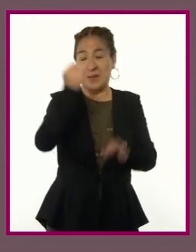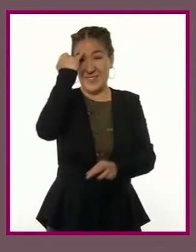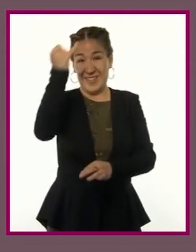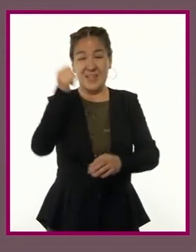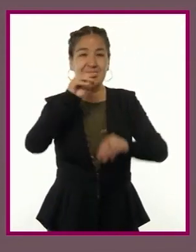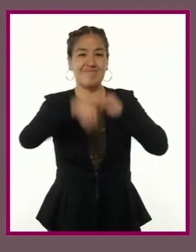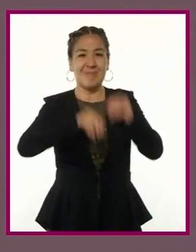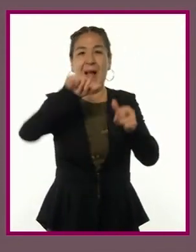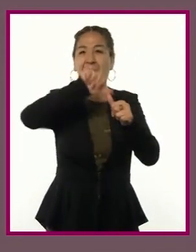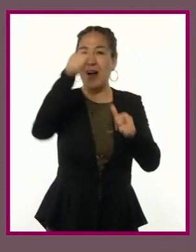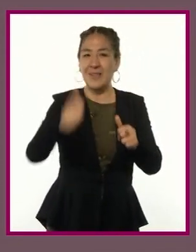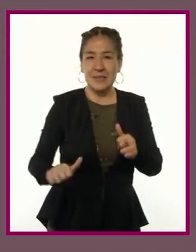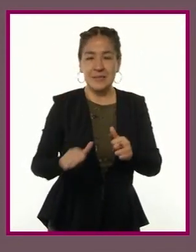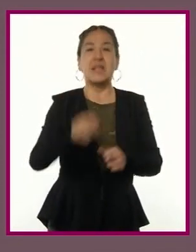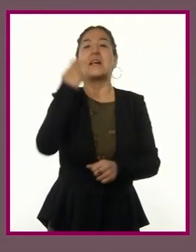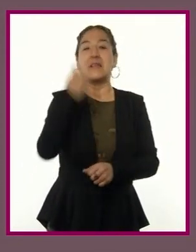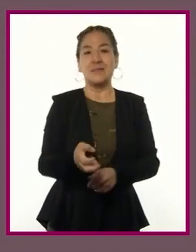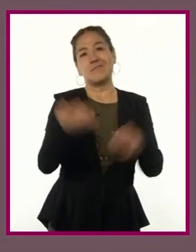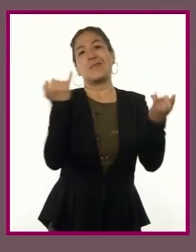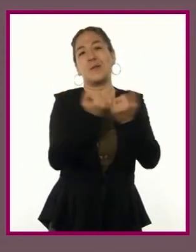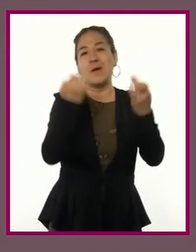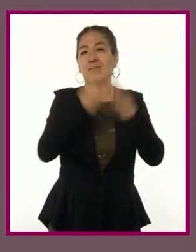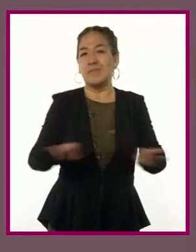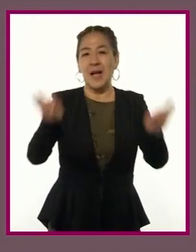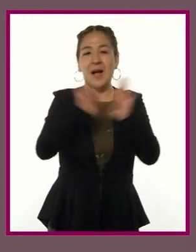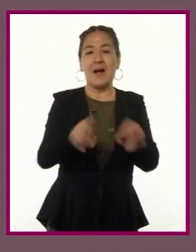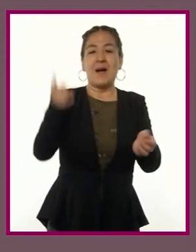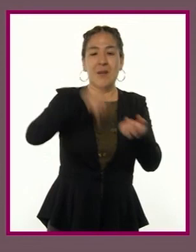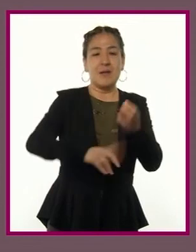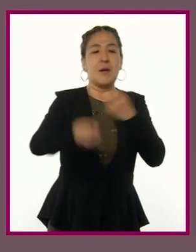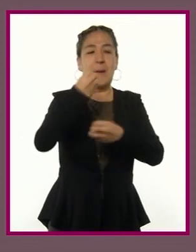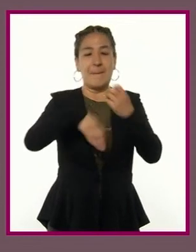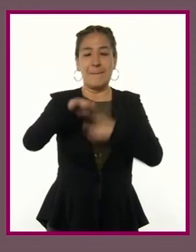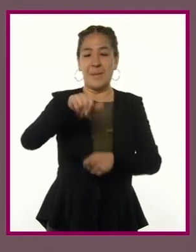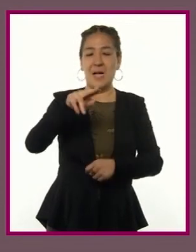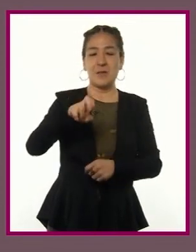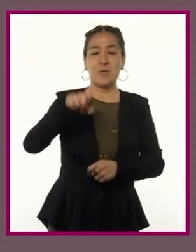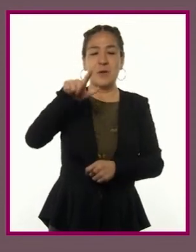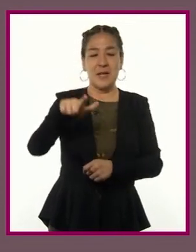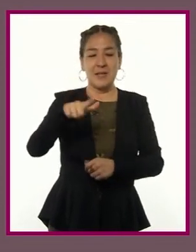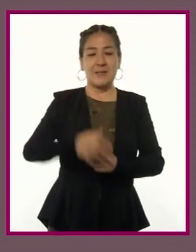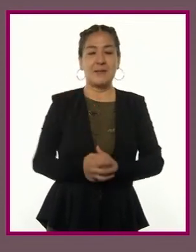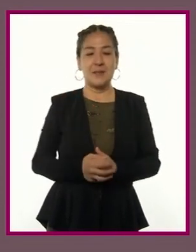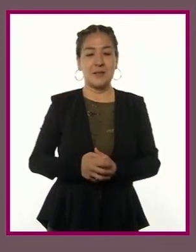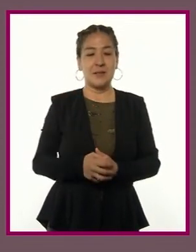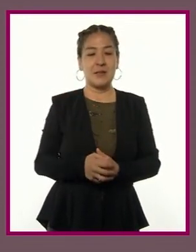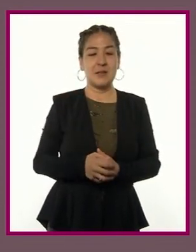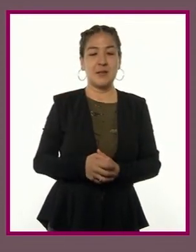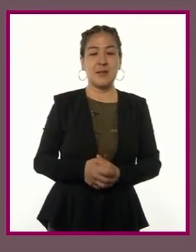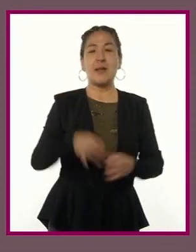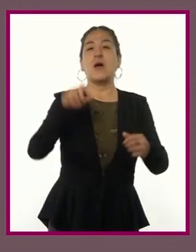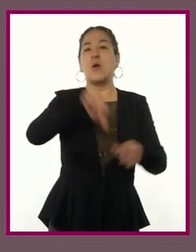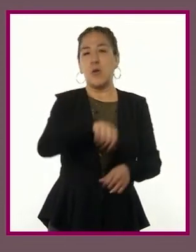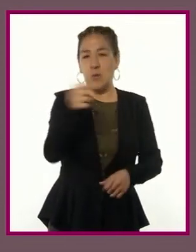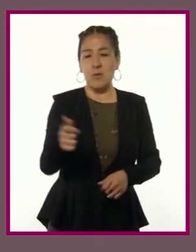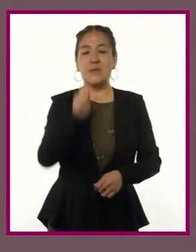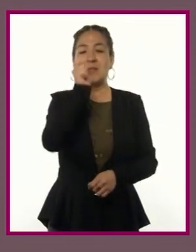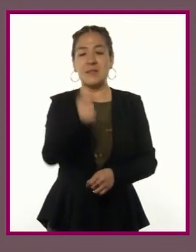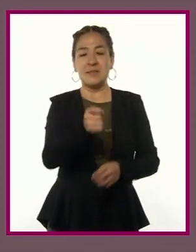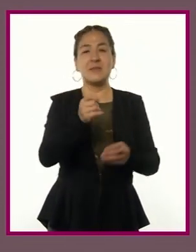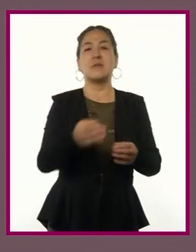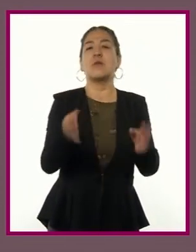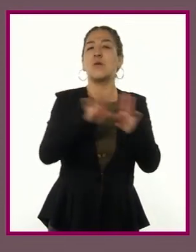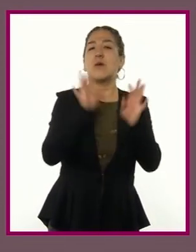artística, lo cual se vio materializado en las obras de Manuel Tolsá, por ejemplo. Y en última, el eje principal para